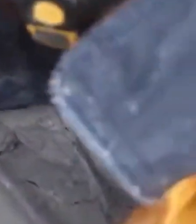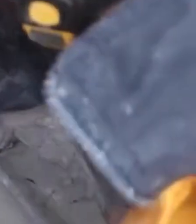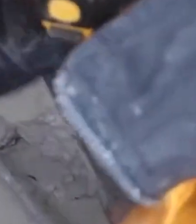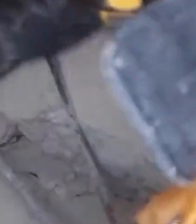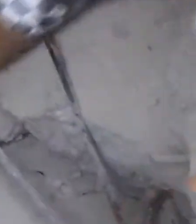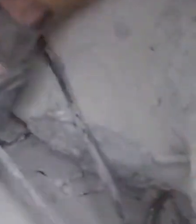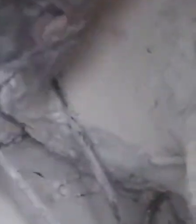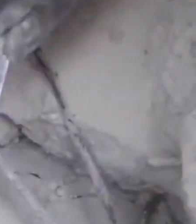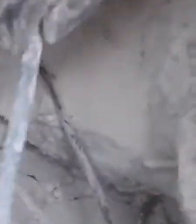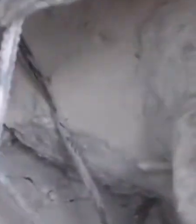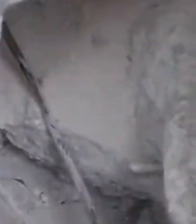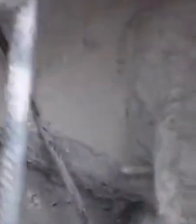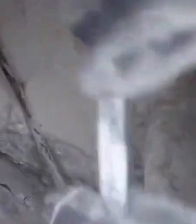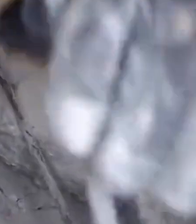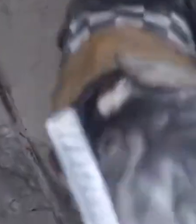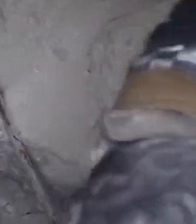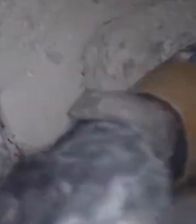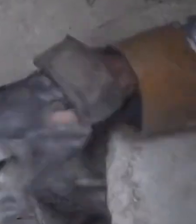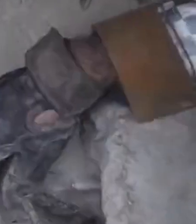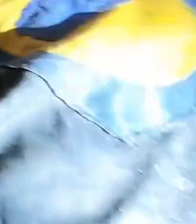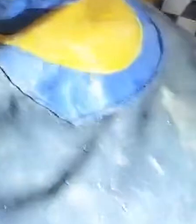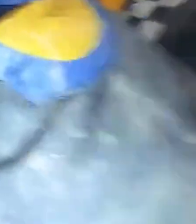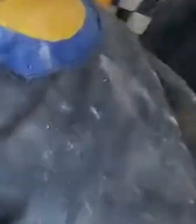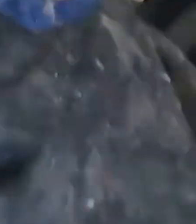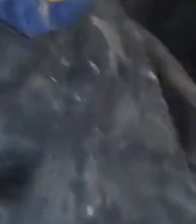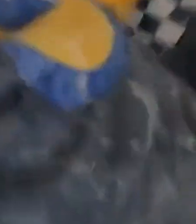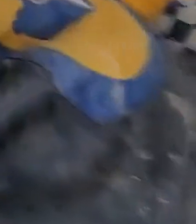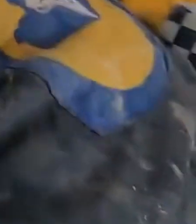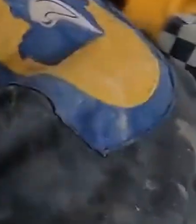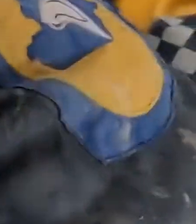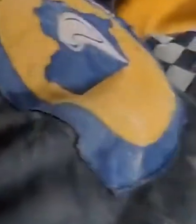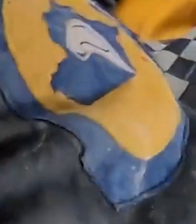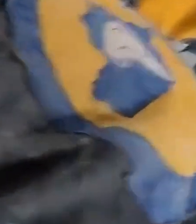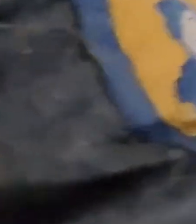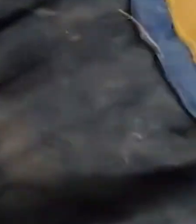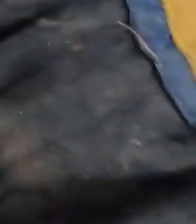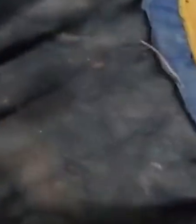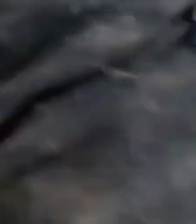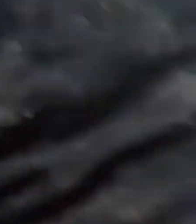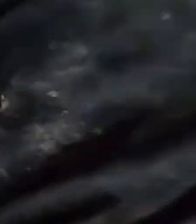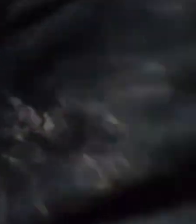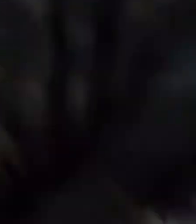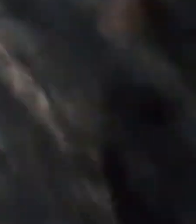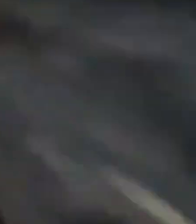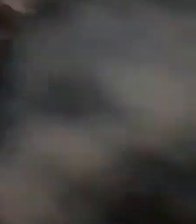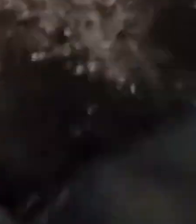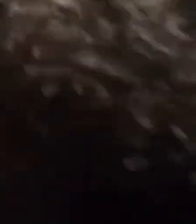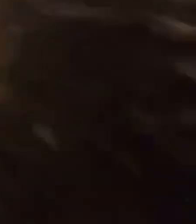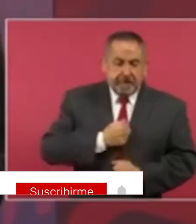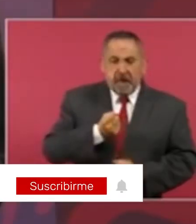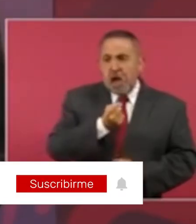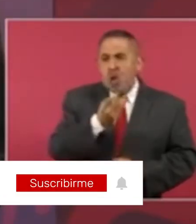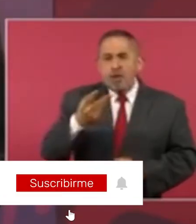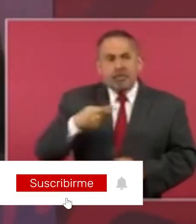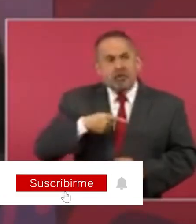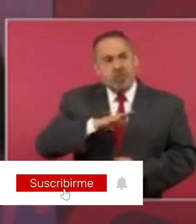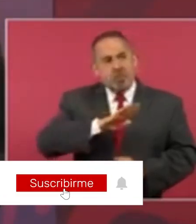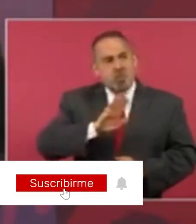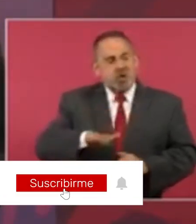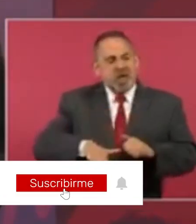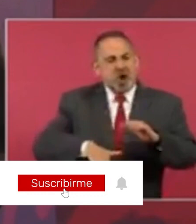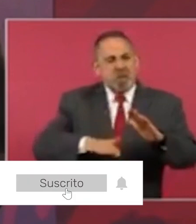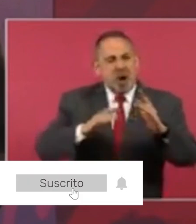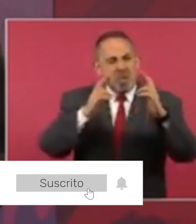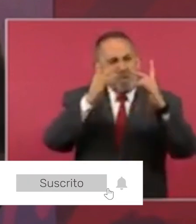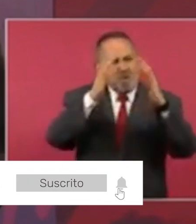de su sitio web la organización de emergencia White Hats, perteneciente a la oposición. En símbolo de solidaridad, el presidente de